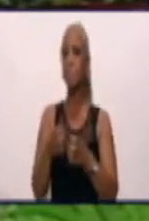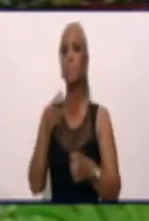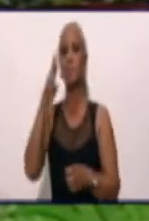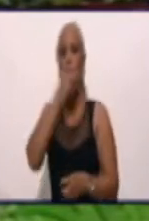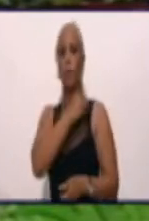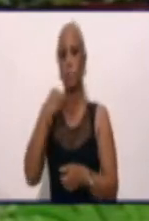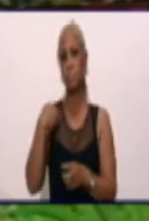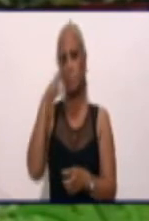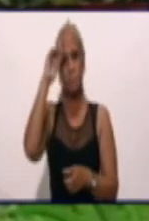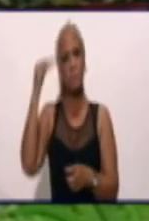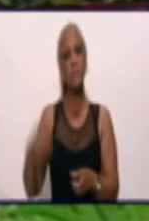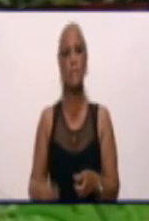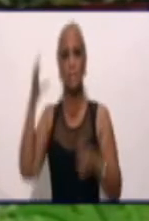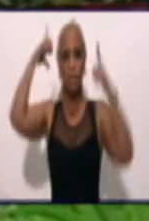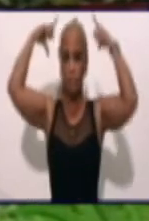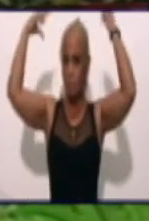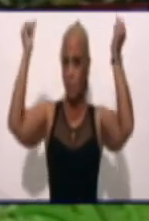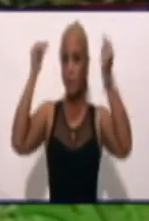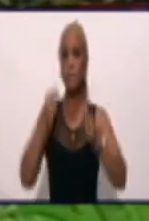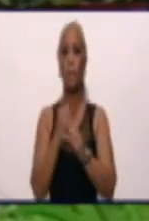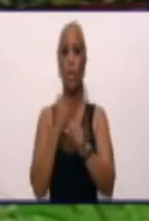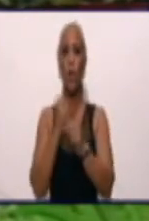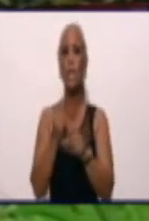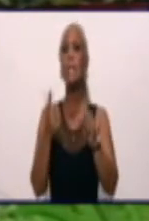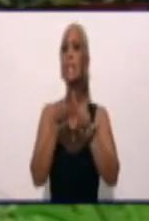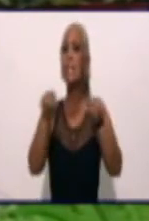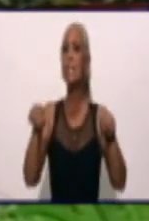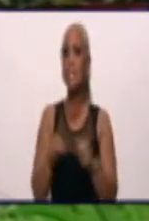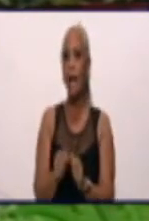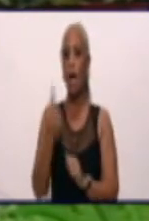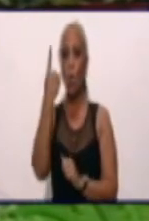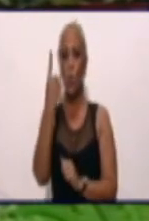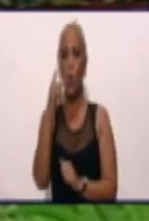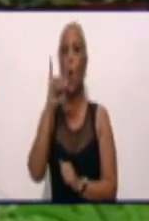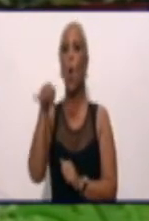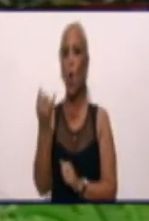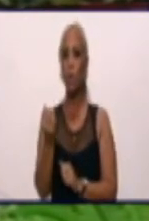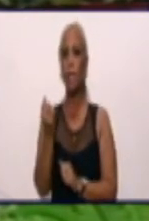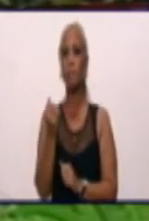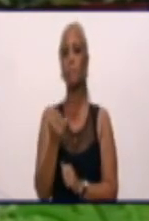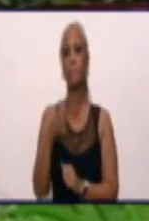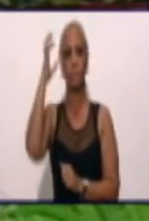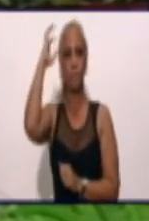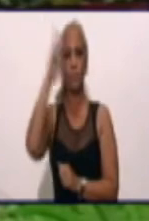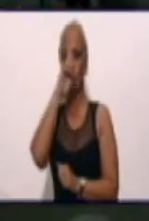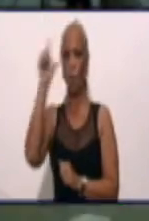programa a los trabajadores de la Sala 1J del Hospital Celia Sánchez en Manzanillo.